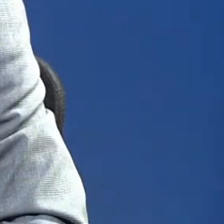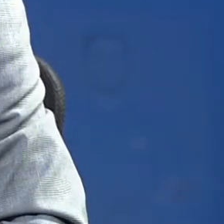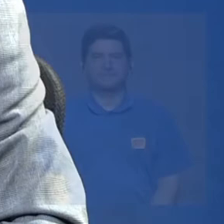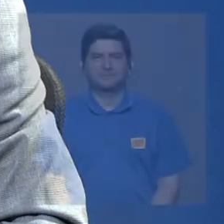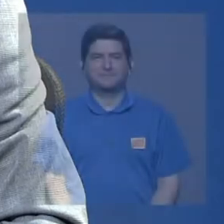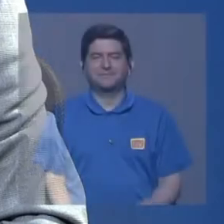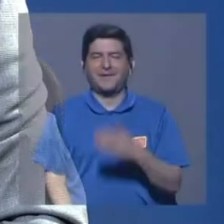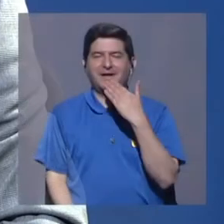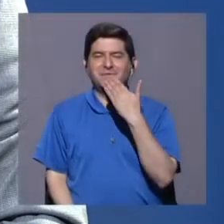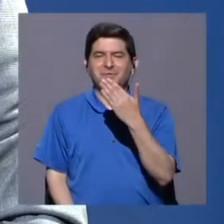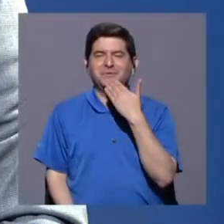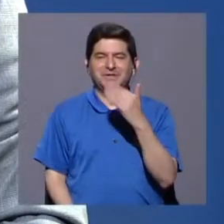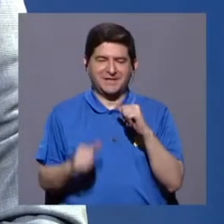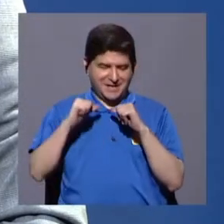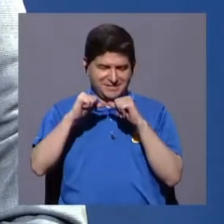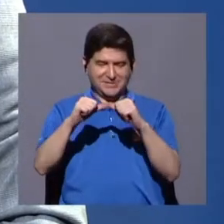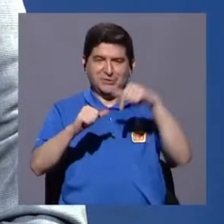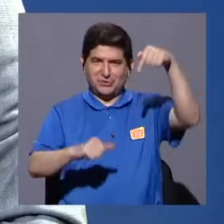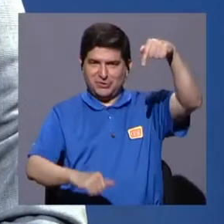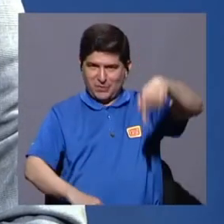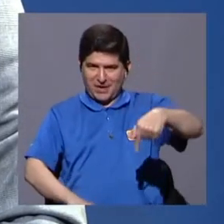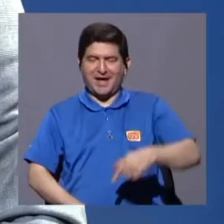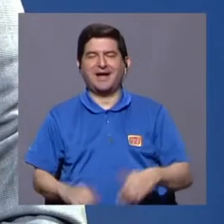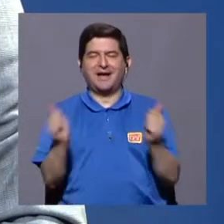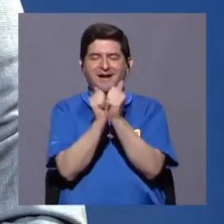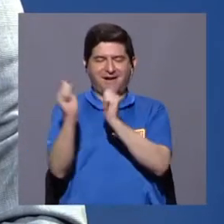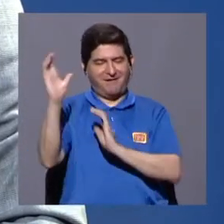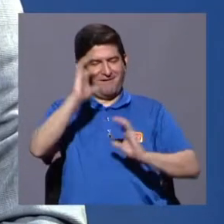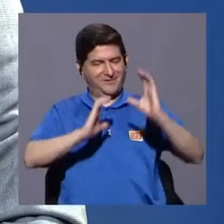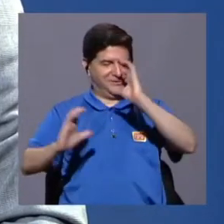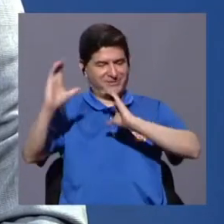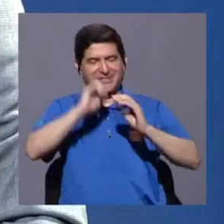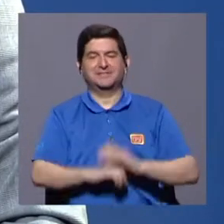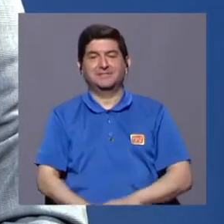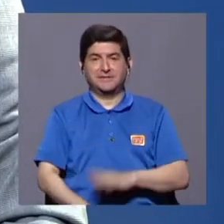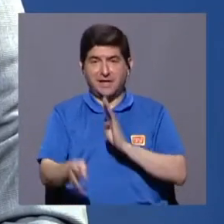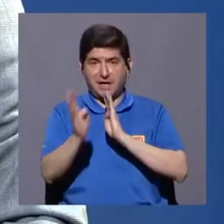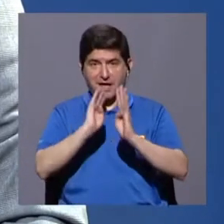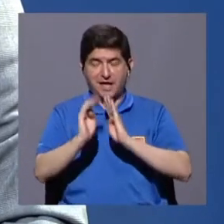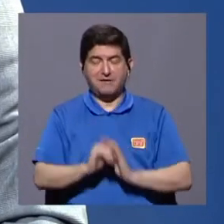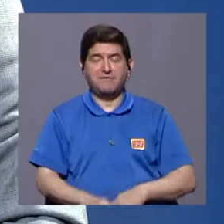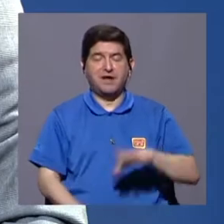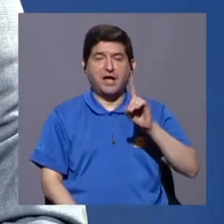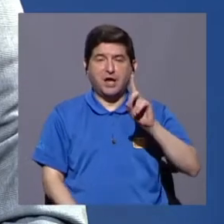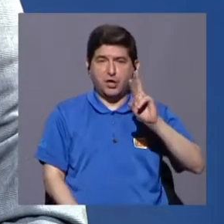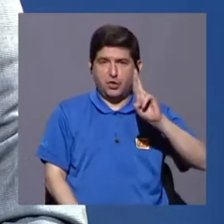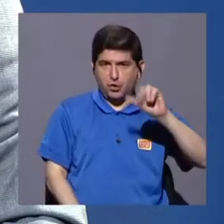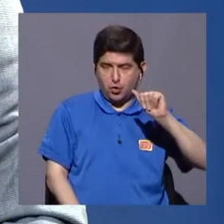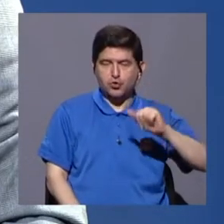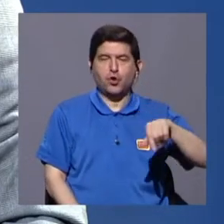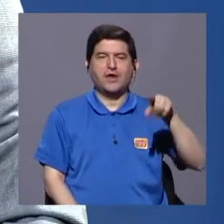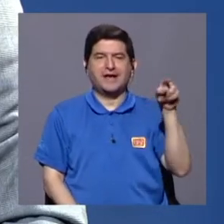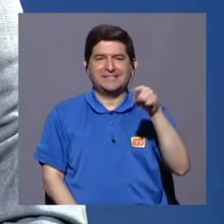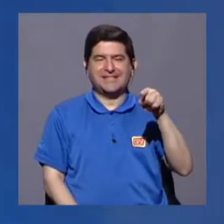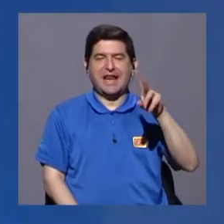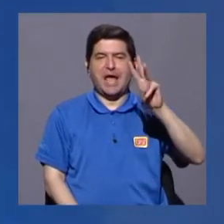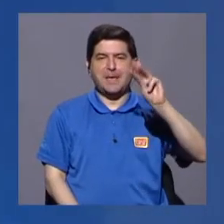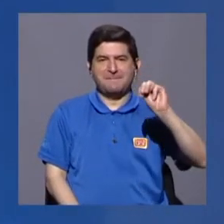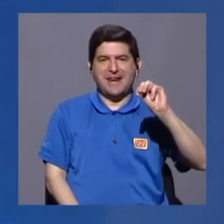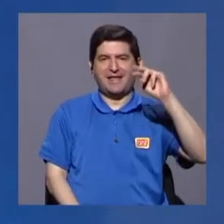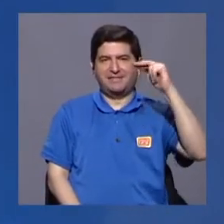muchas gracias por continuar con nosotros aquí en conciencia estamos hablando con la doctora sara y miranda